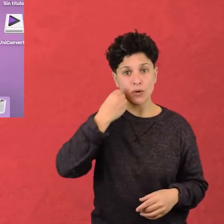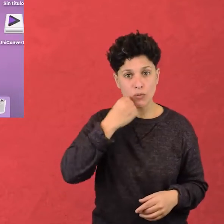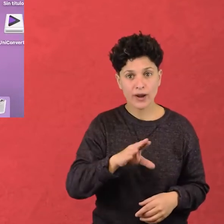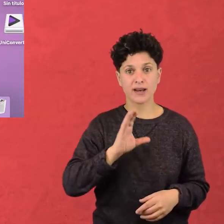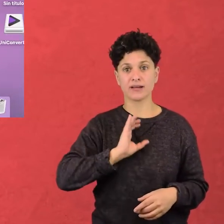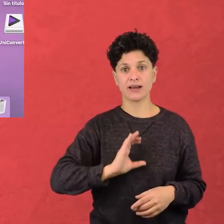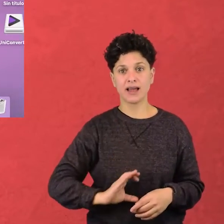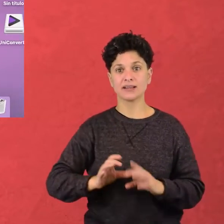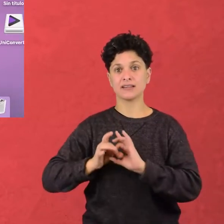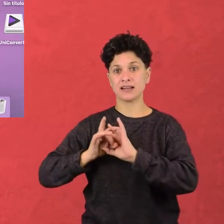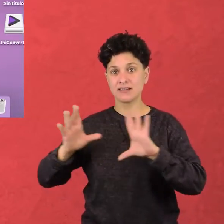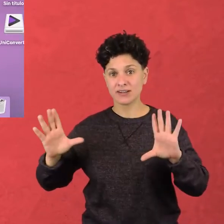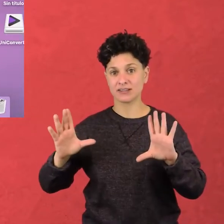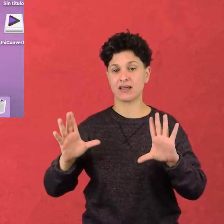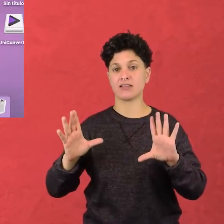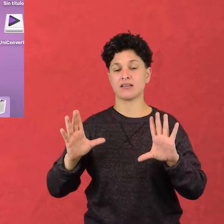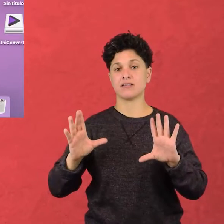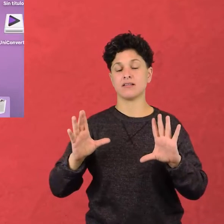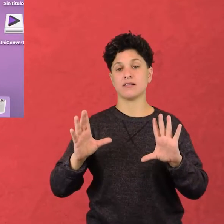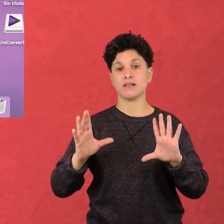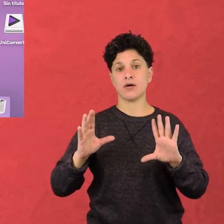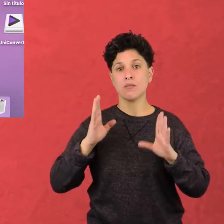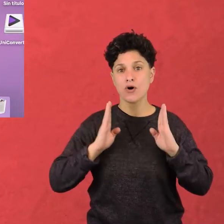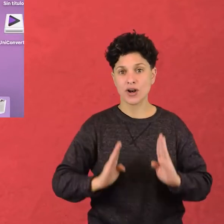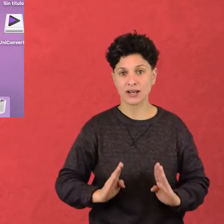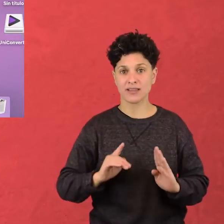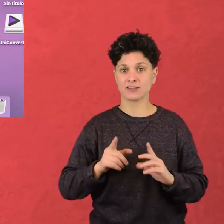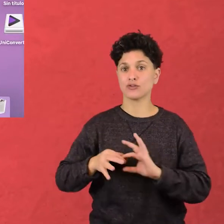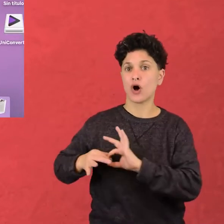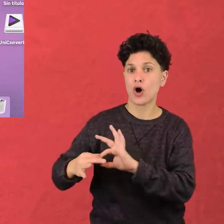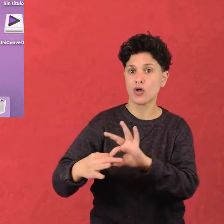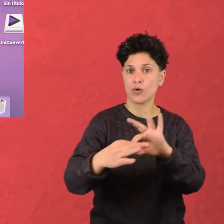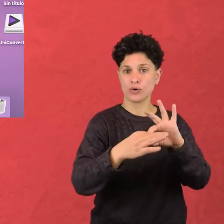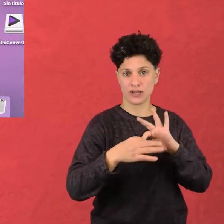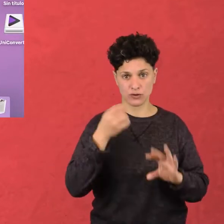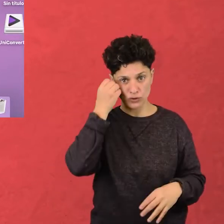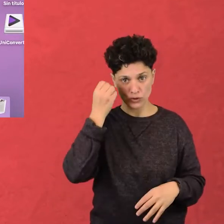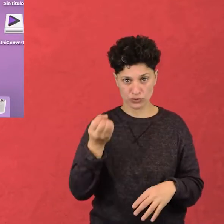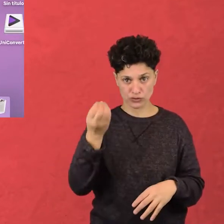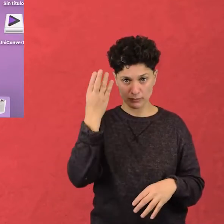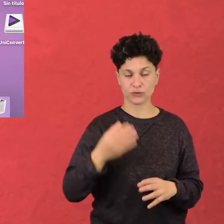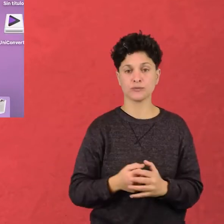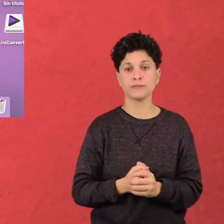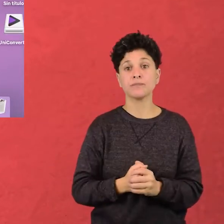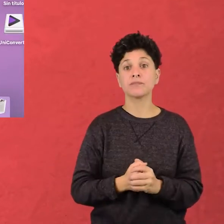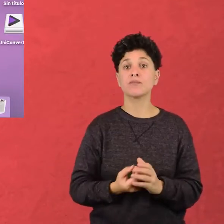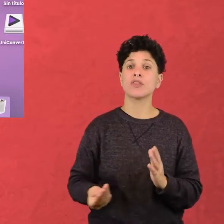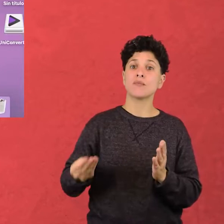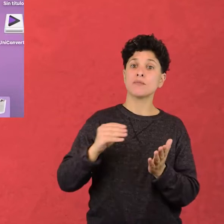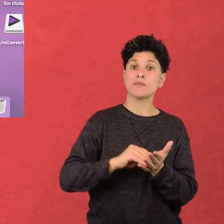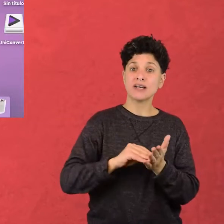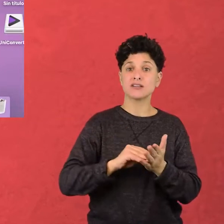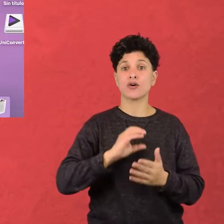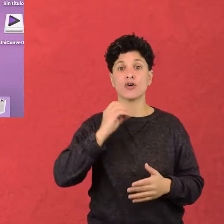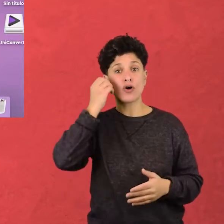carácter, libertad, moralidad, son conceptos que van de la mano. Y si queremos agregarle un concepto más, podemos hablar